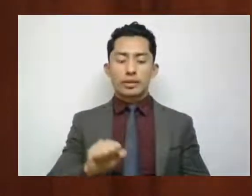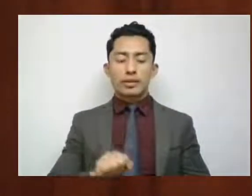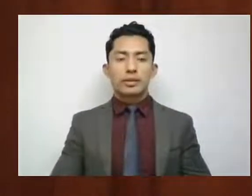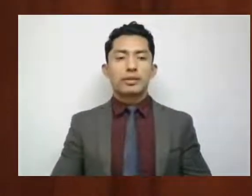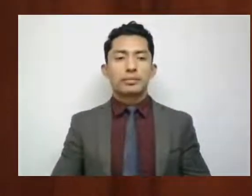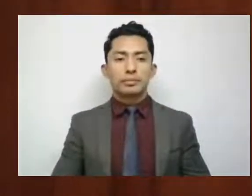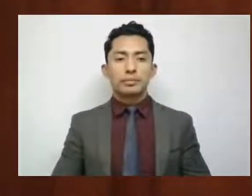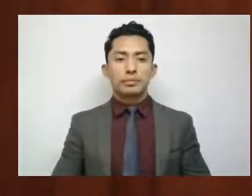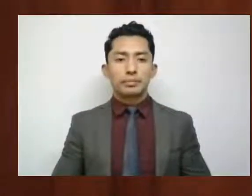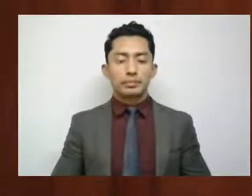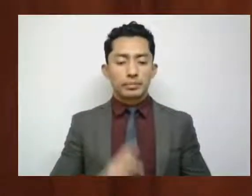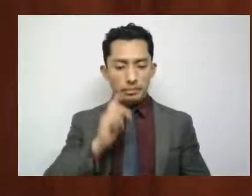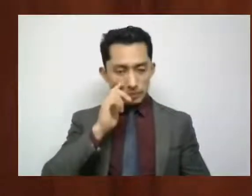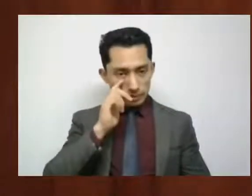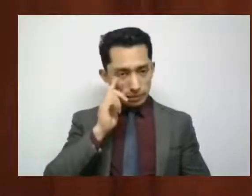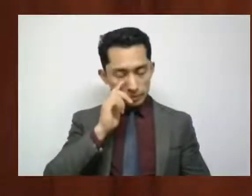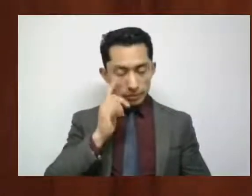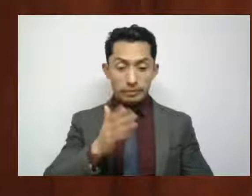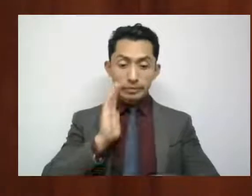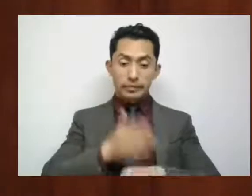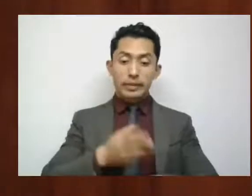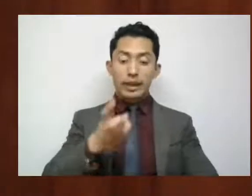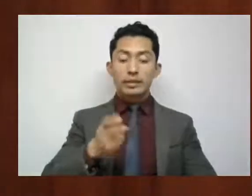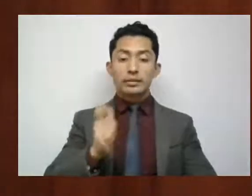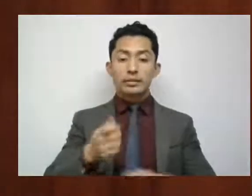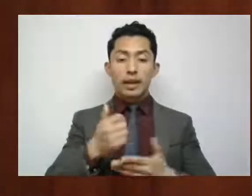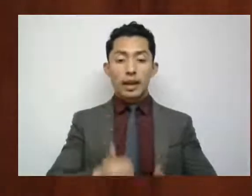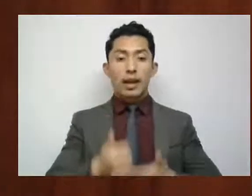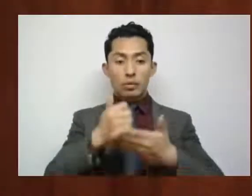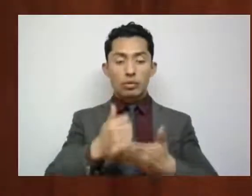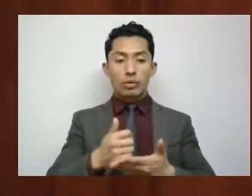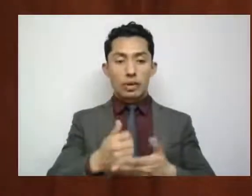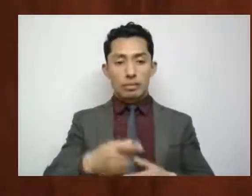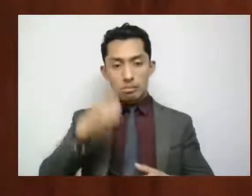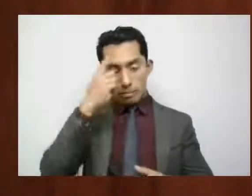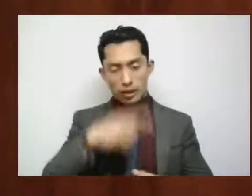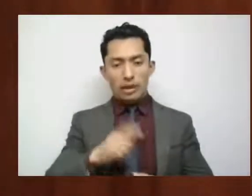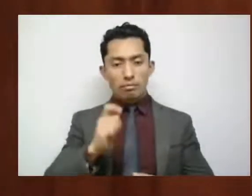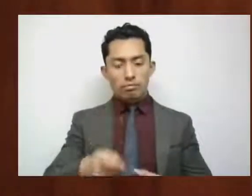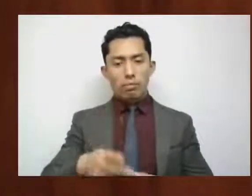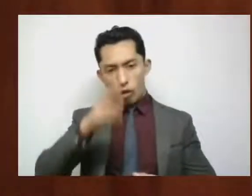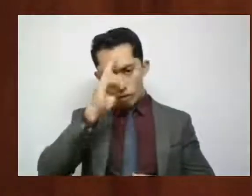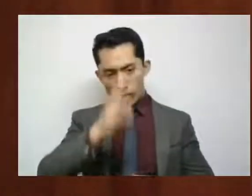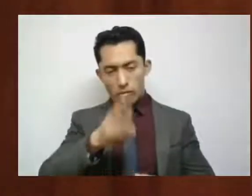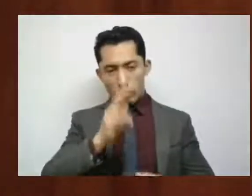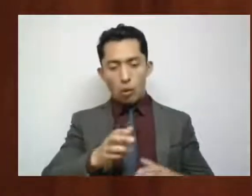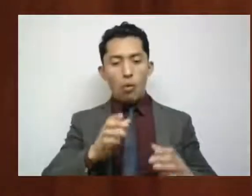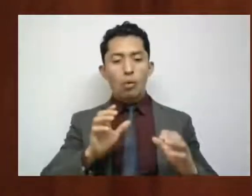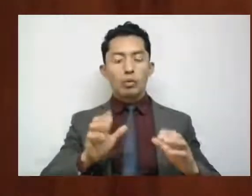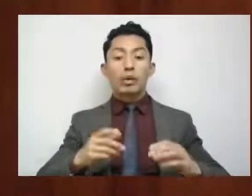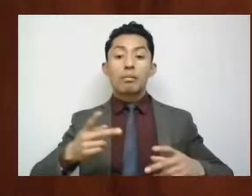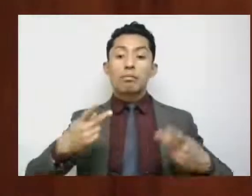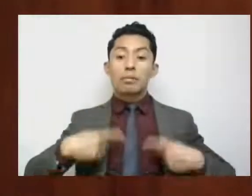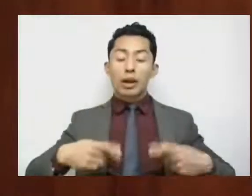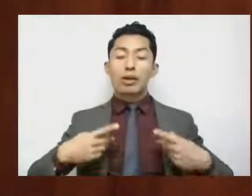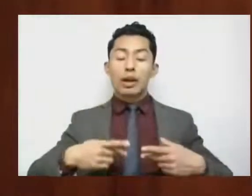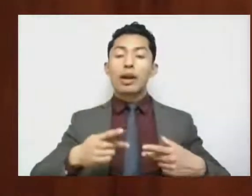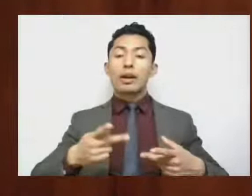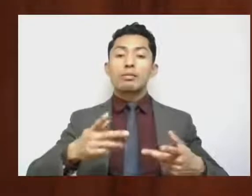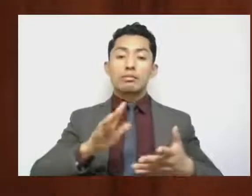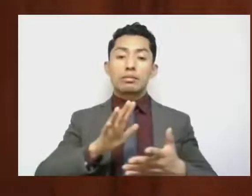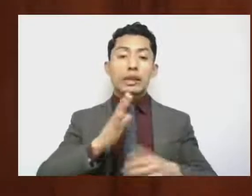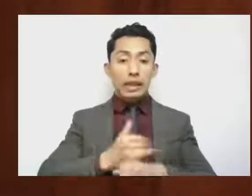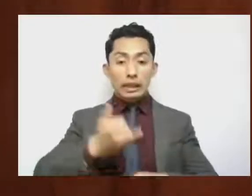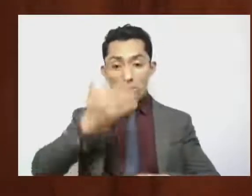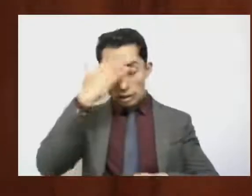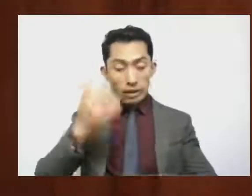Este tipo penal es un instrumento de represión, un medio para encarcelar inocentes y